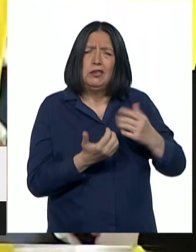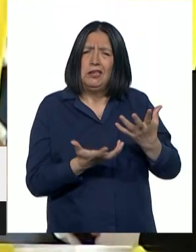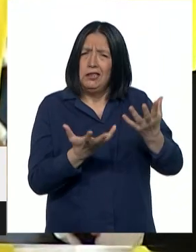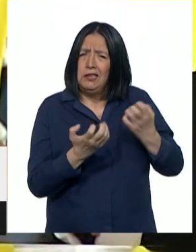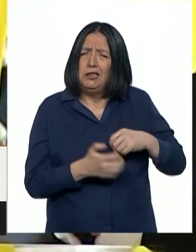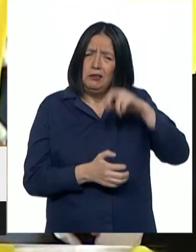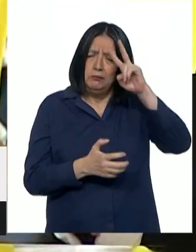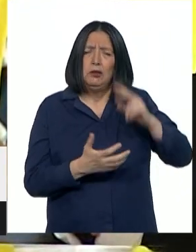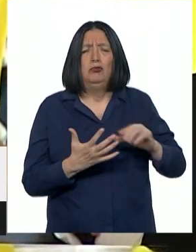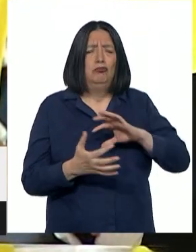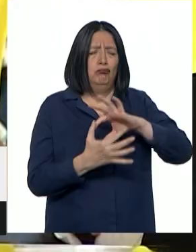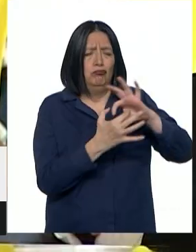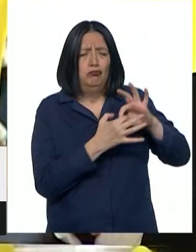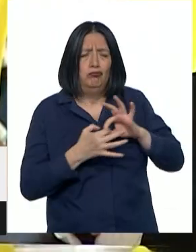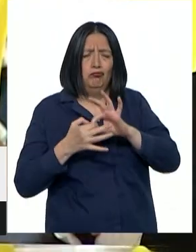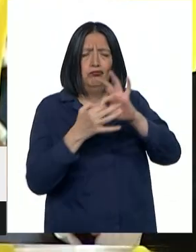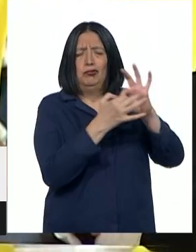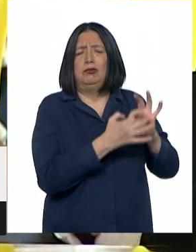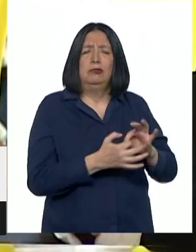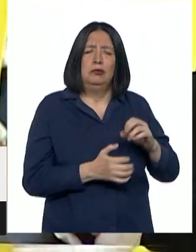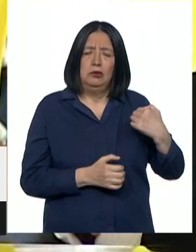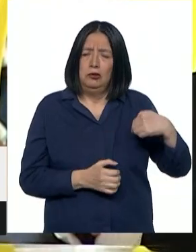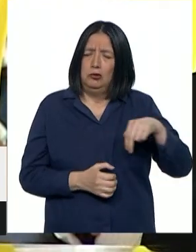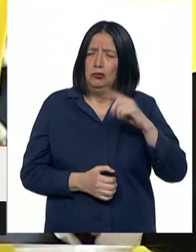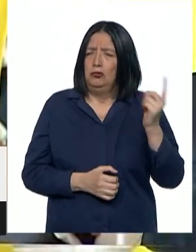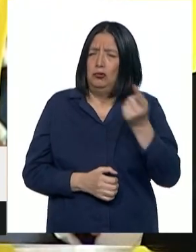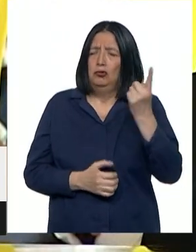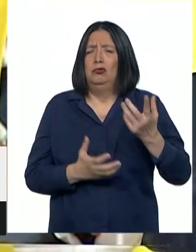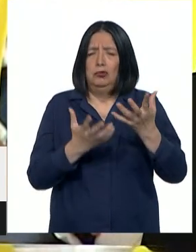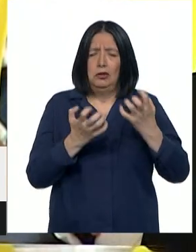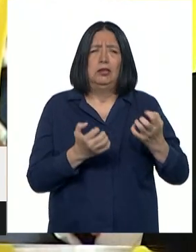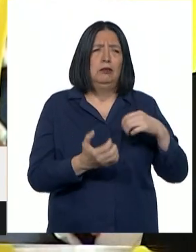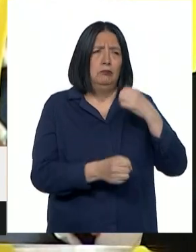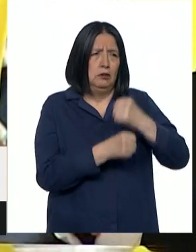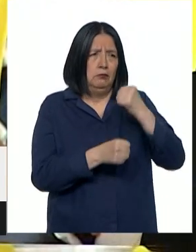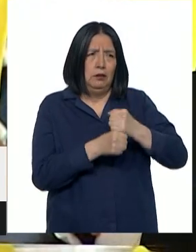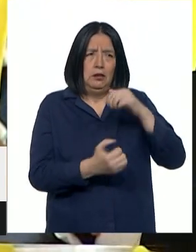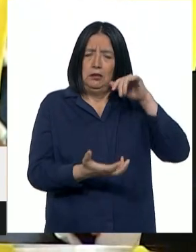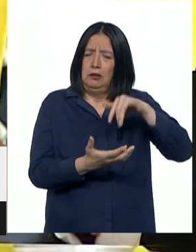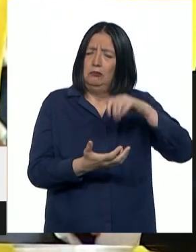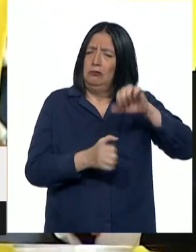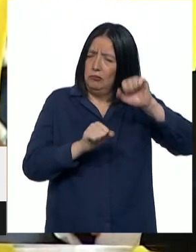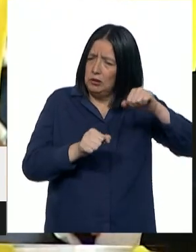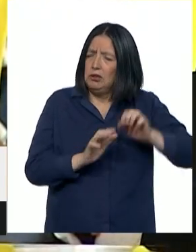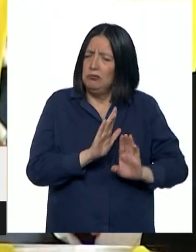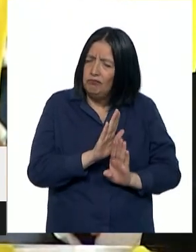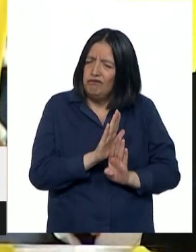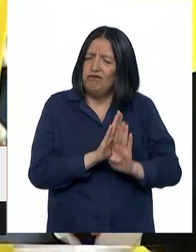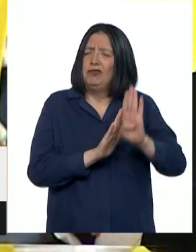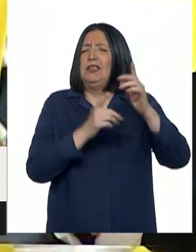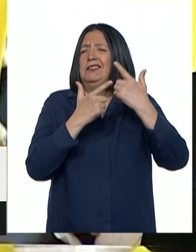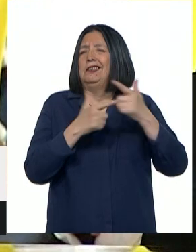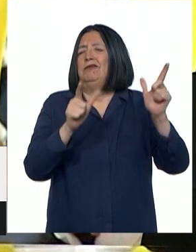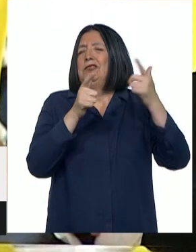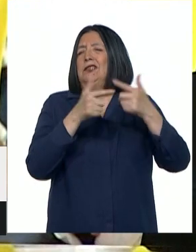todos, y todos queremos trabajar, estudiar, desarrollarnos de manera